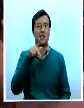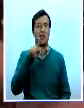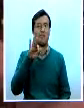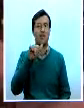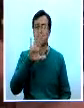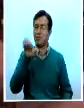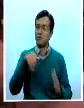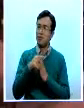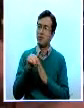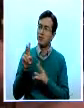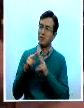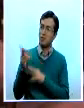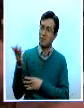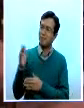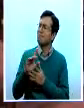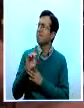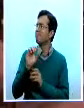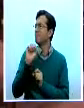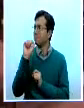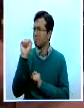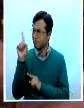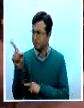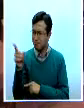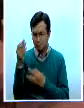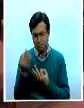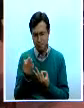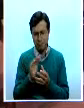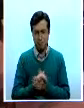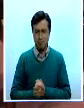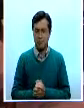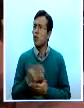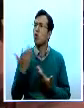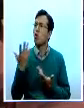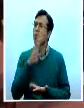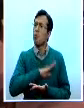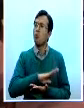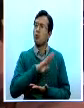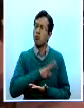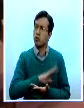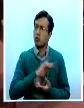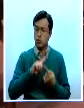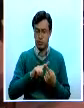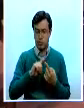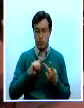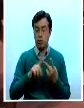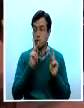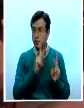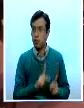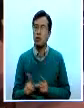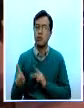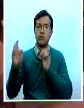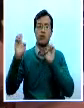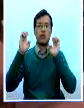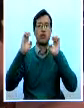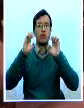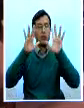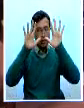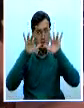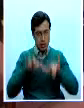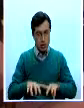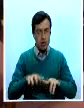hablemos un poquito de cómo se ha preparado la municipalidad y particularmente a la planificación desde la secretaría de seguridad